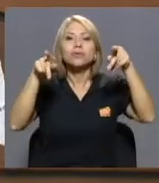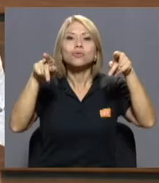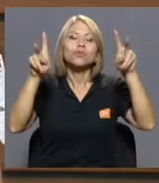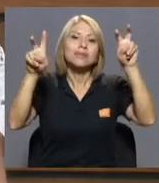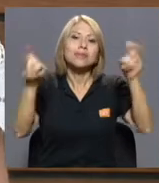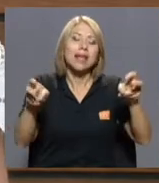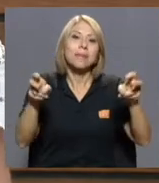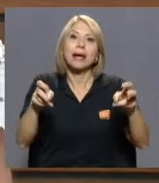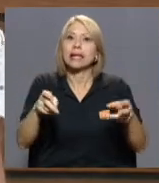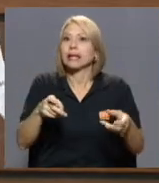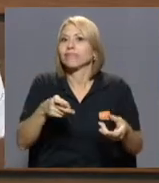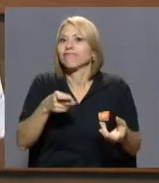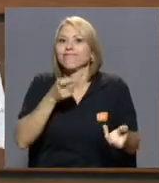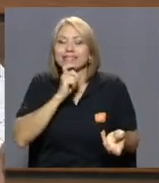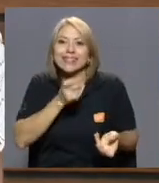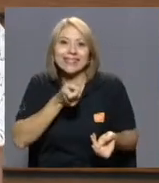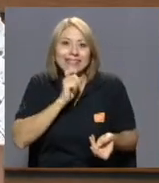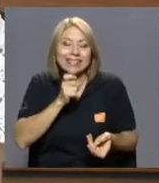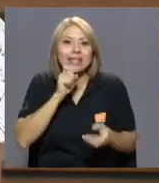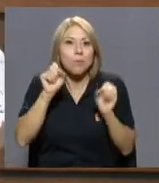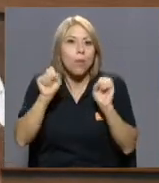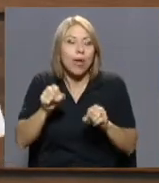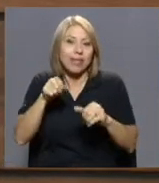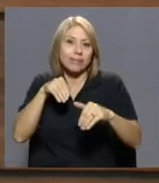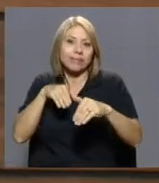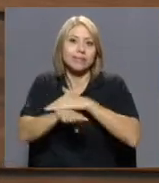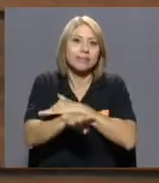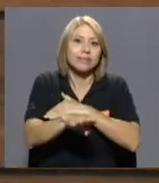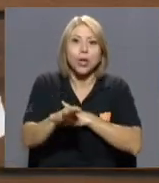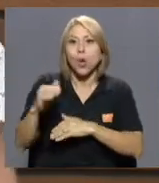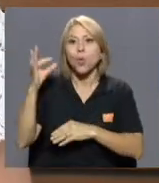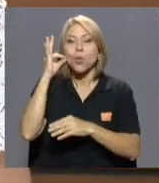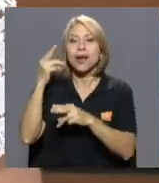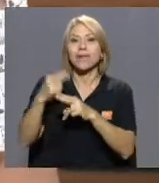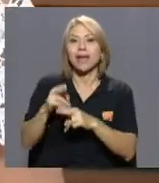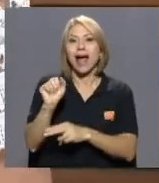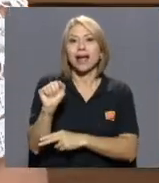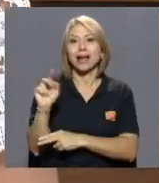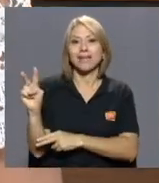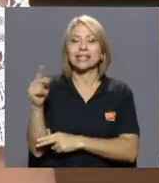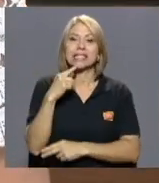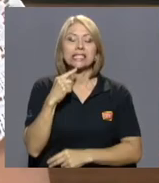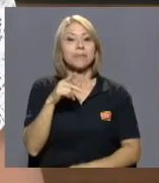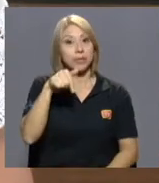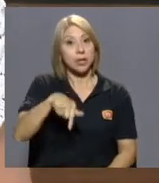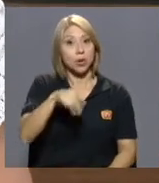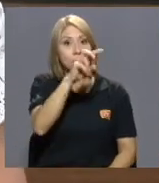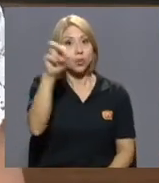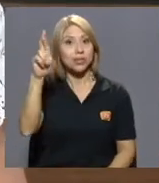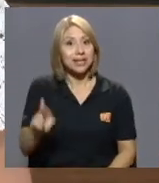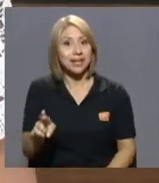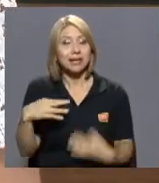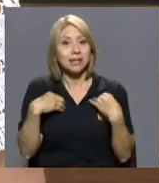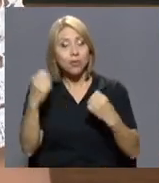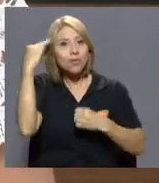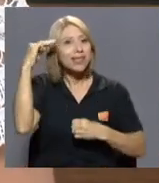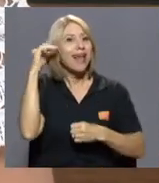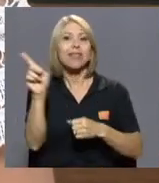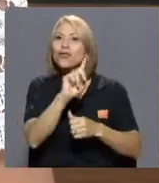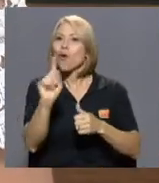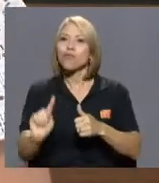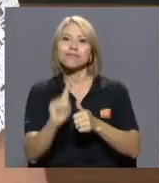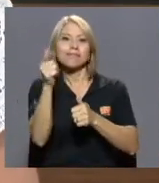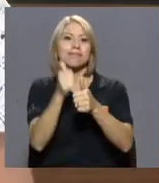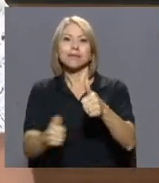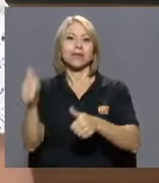muy difícil de tener acceso. Entonces, Ángela Velázquez nos comenta, en Costa Rica la salud mental no es una prioridad. En la caja